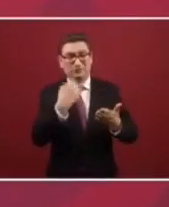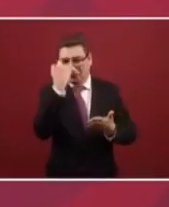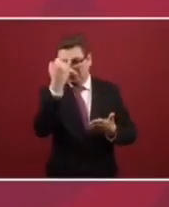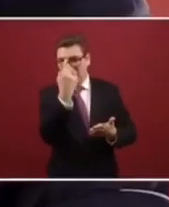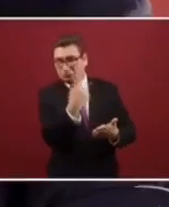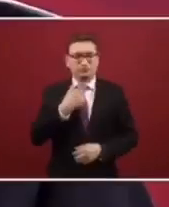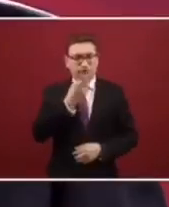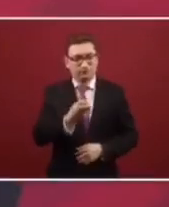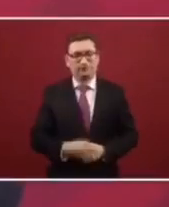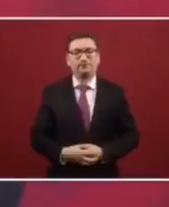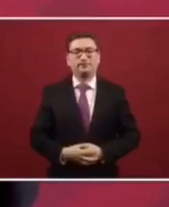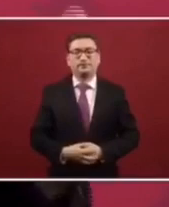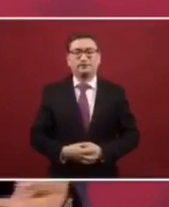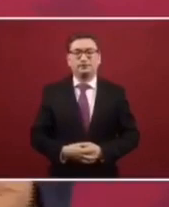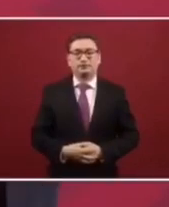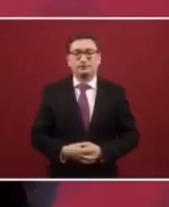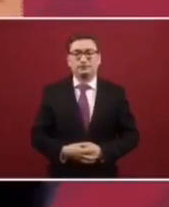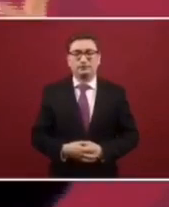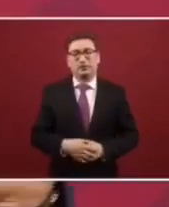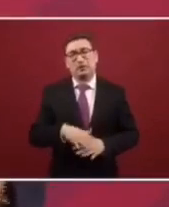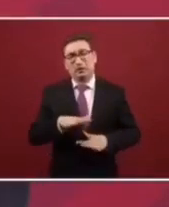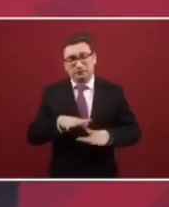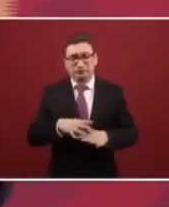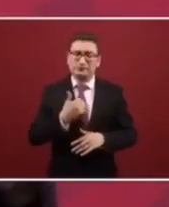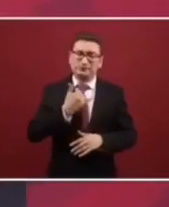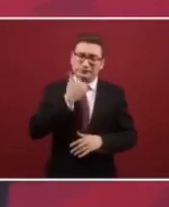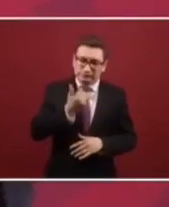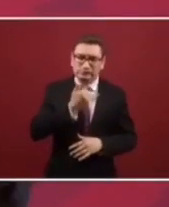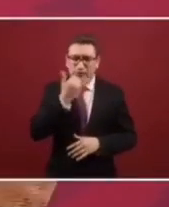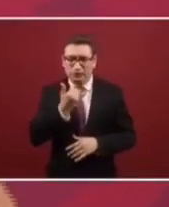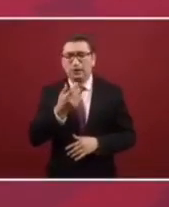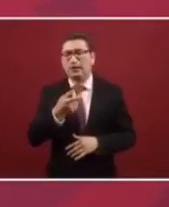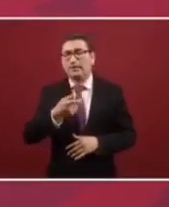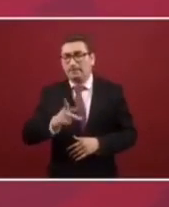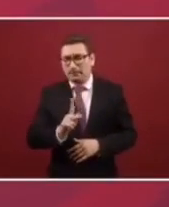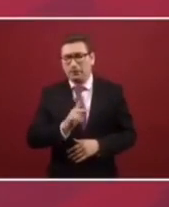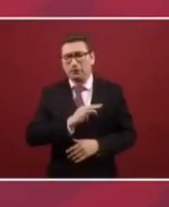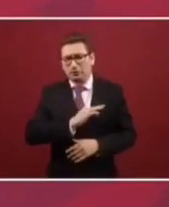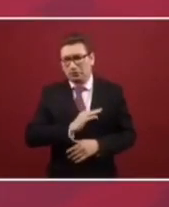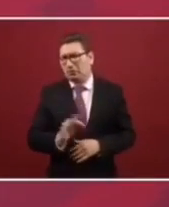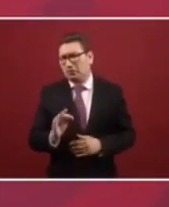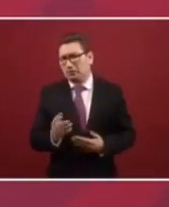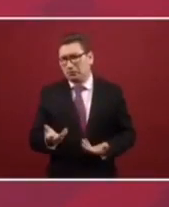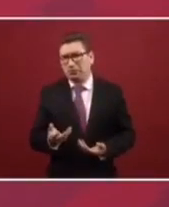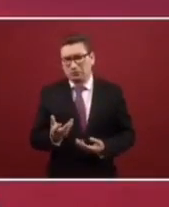que prevalecen. Se cometen errores, pero se pueden resolver.